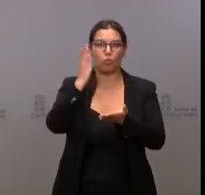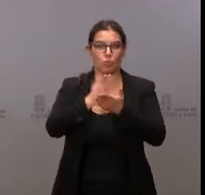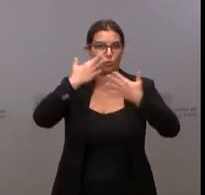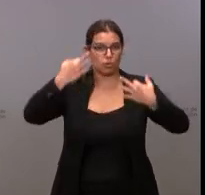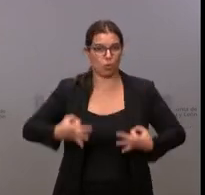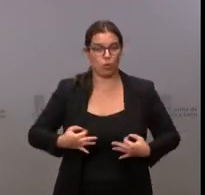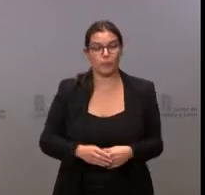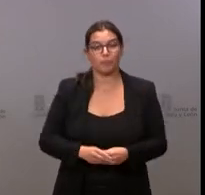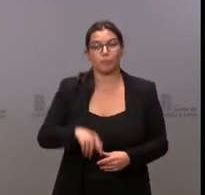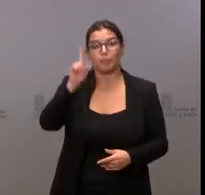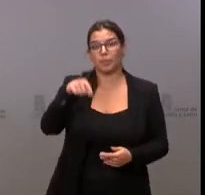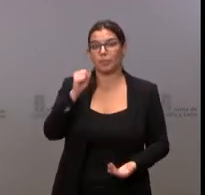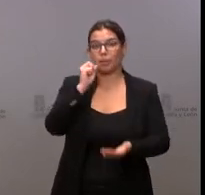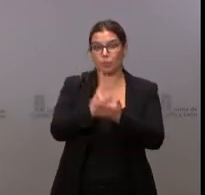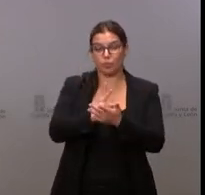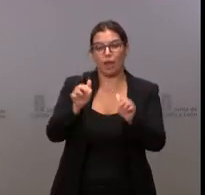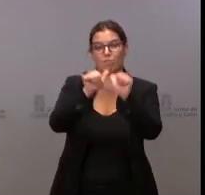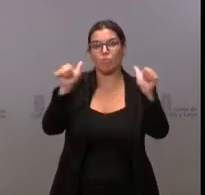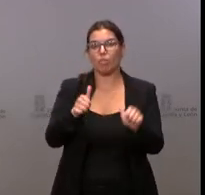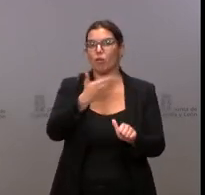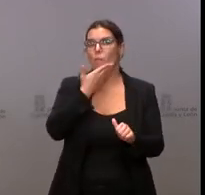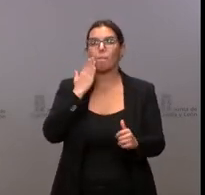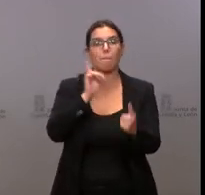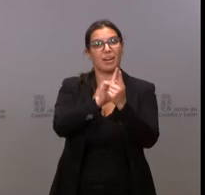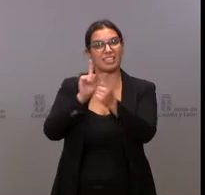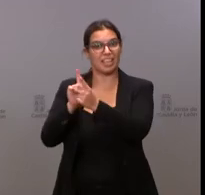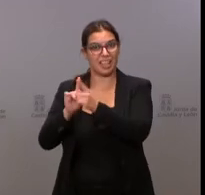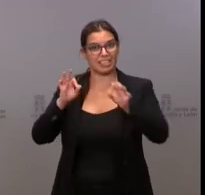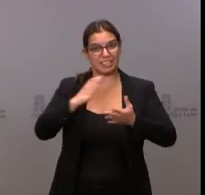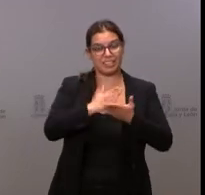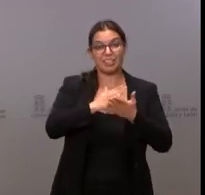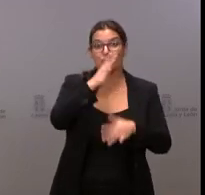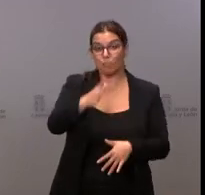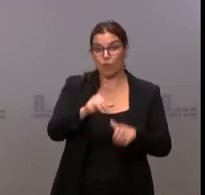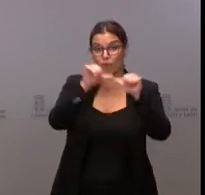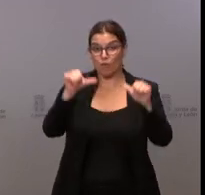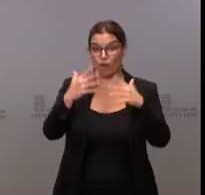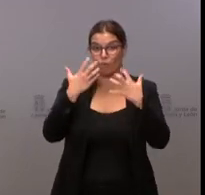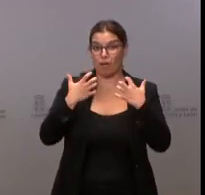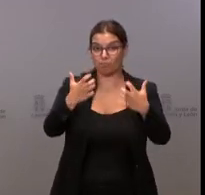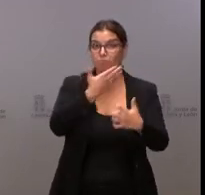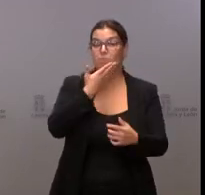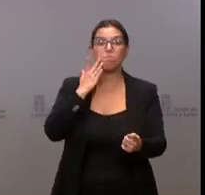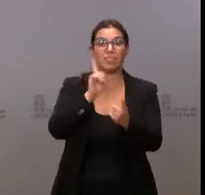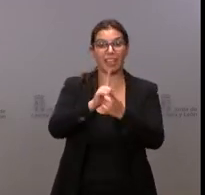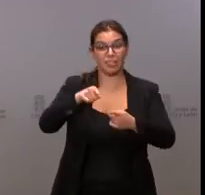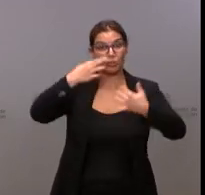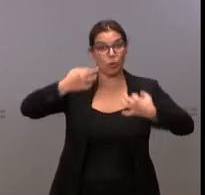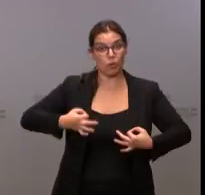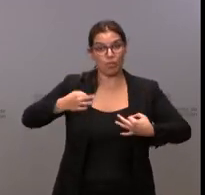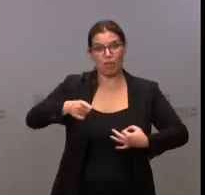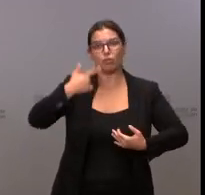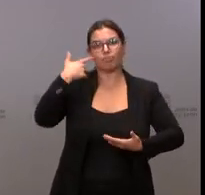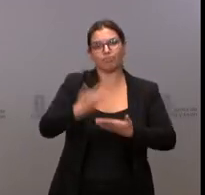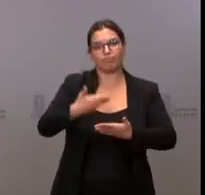apostar por el modelo de la presencialidad porque la presencialidad segura es lo que garantiza no sólo